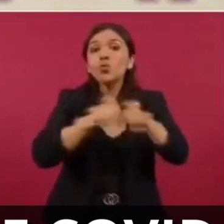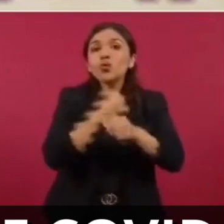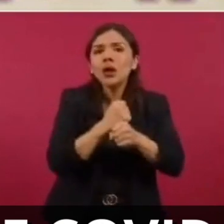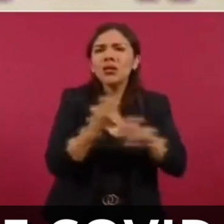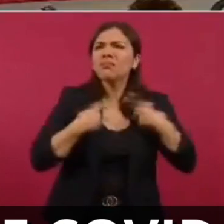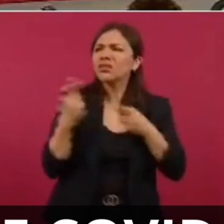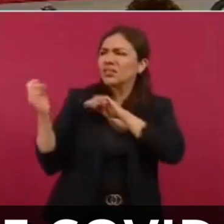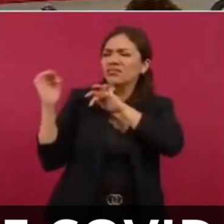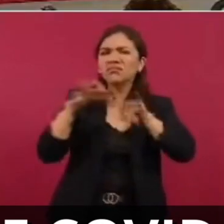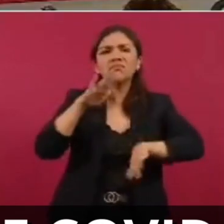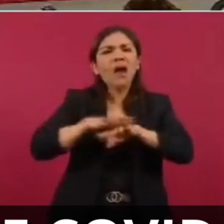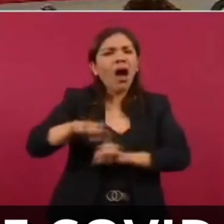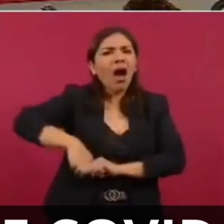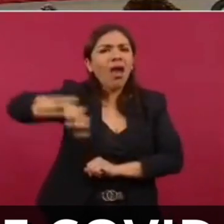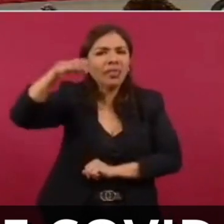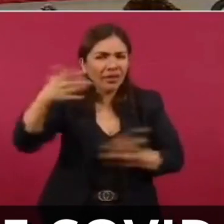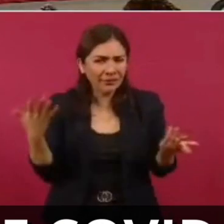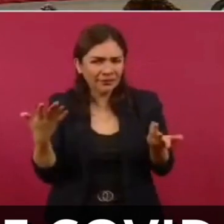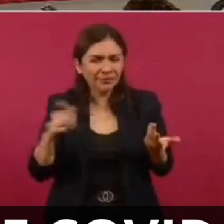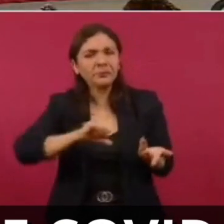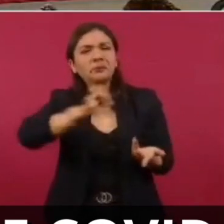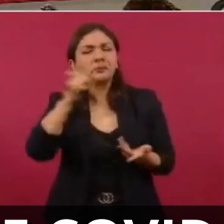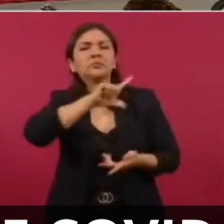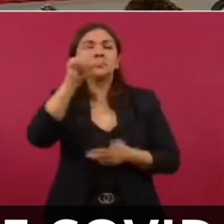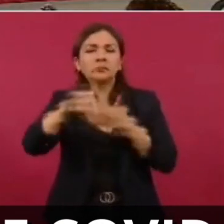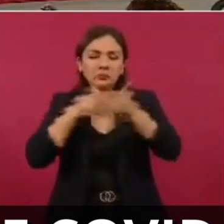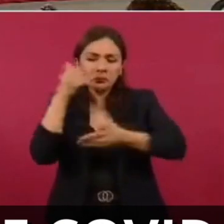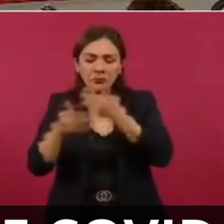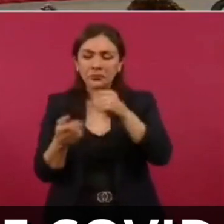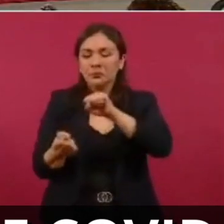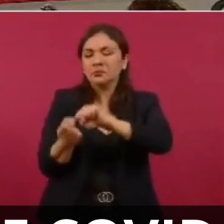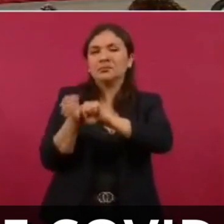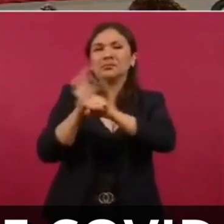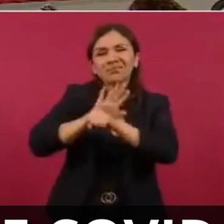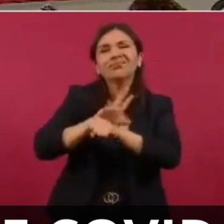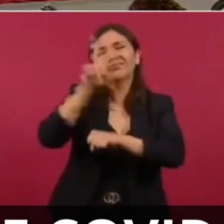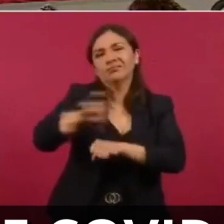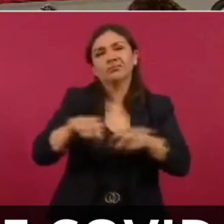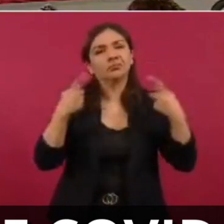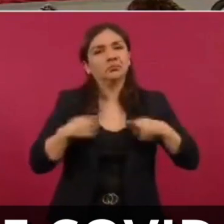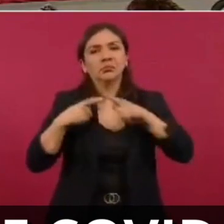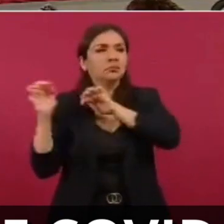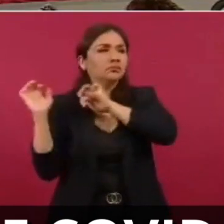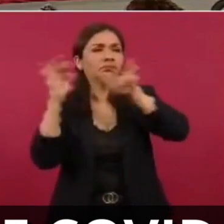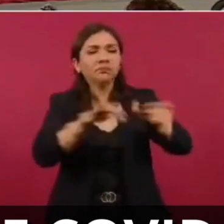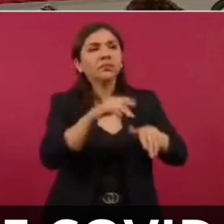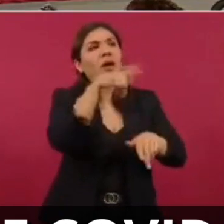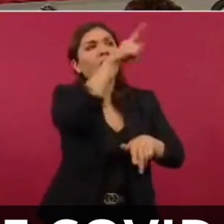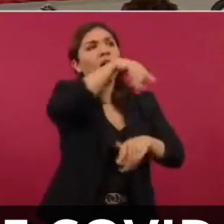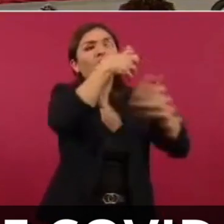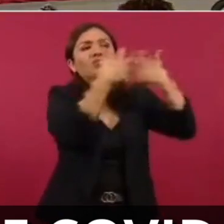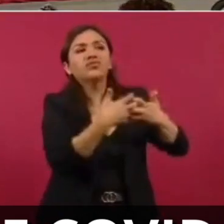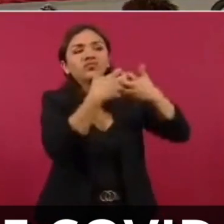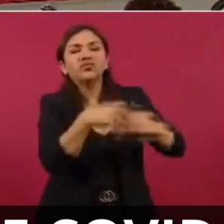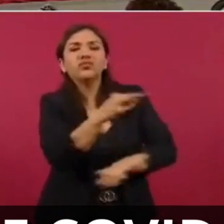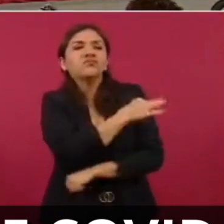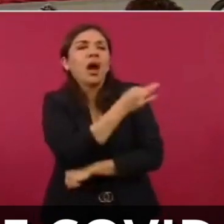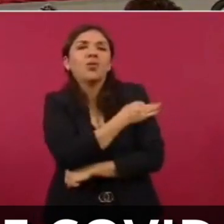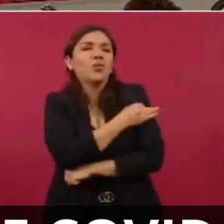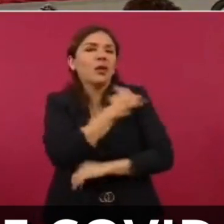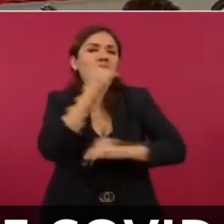fin, luego tuvimos otras condiciones. Durante la pandemia, obviamente, hubo déficit en la producción de vacunas. De la vacuna